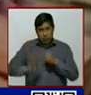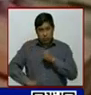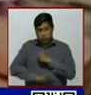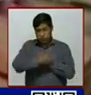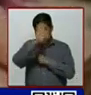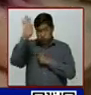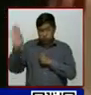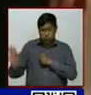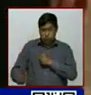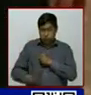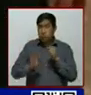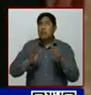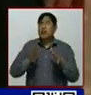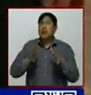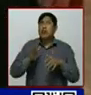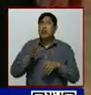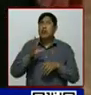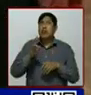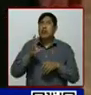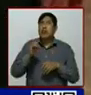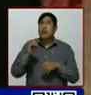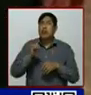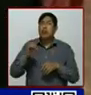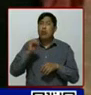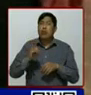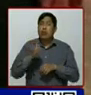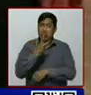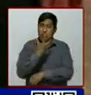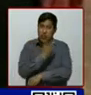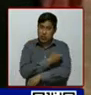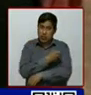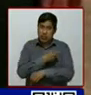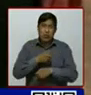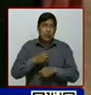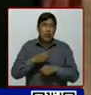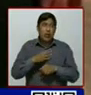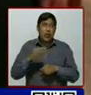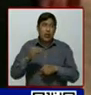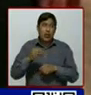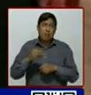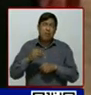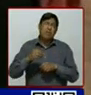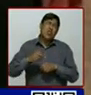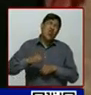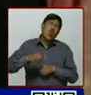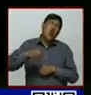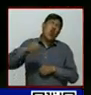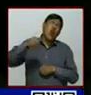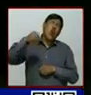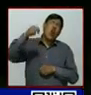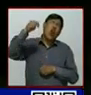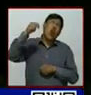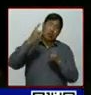rebaño tuviéramos que llegar por lo menos al 70% de vacunación. Del extremo norte preocupa bastante porque